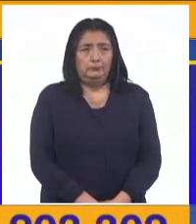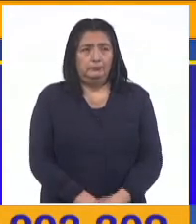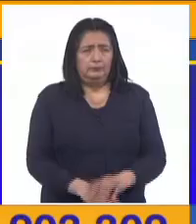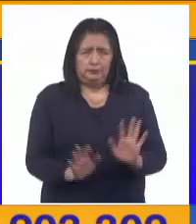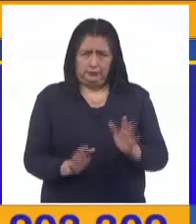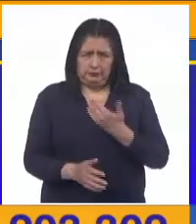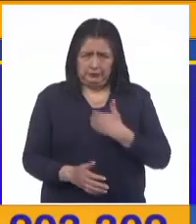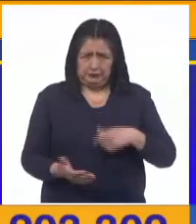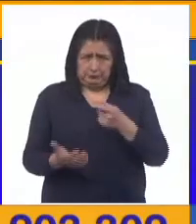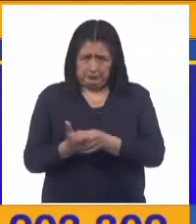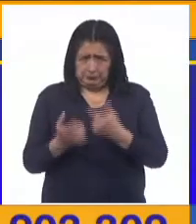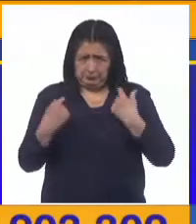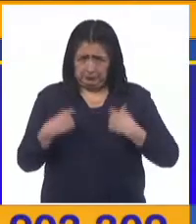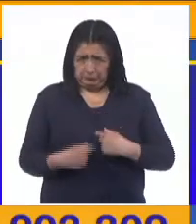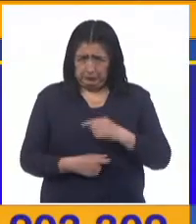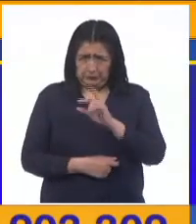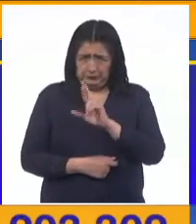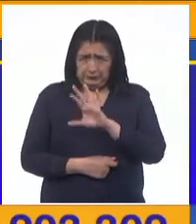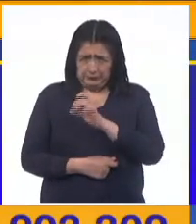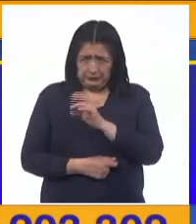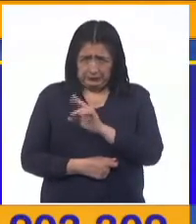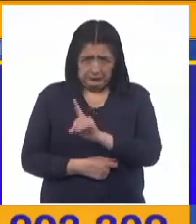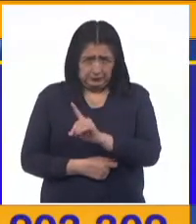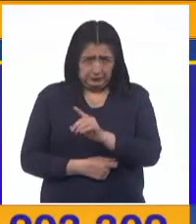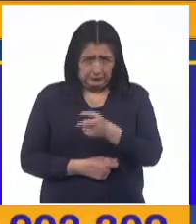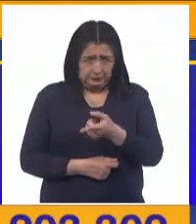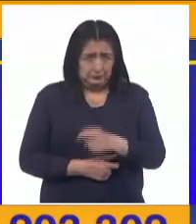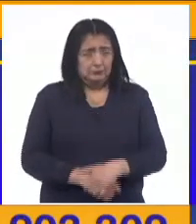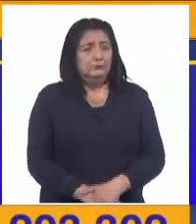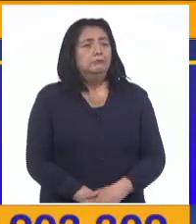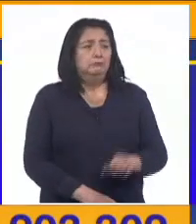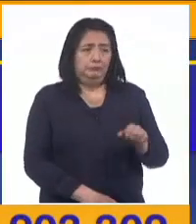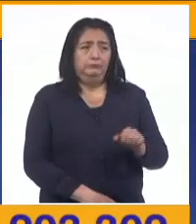el presidente le paran los abogados a violencias